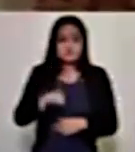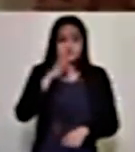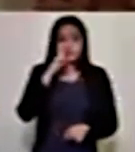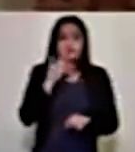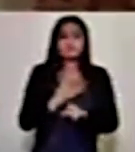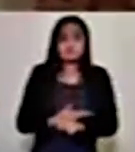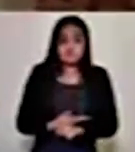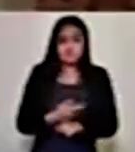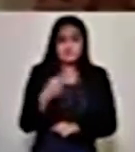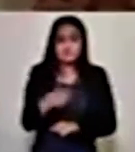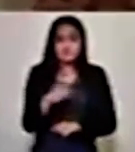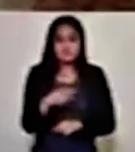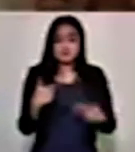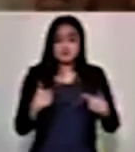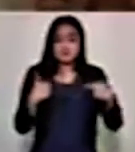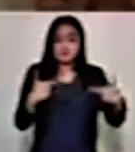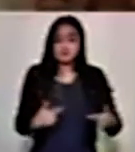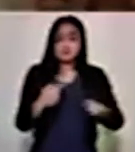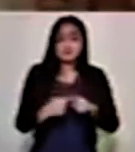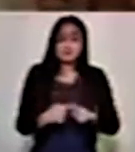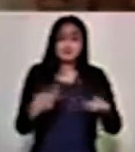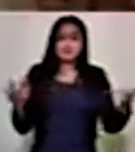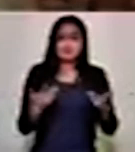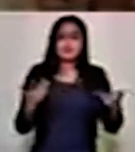que es la heredera de lo que hizo